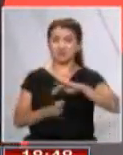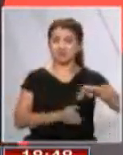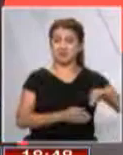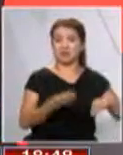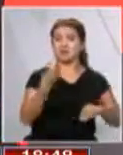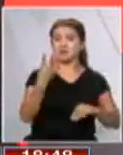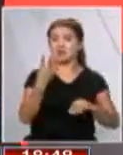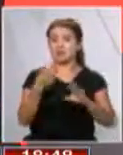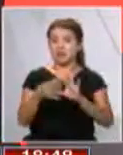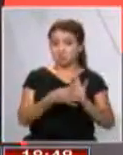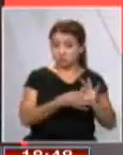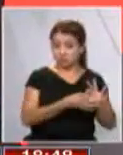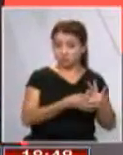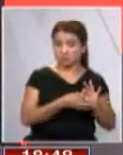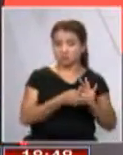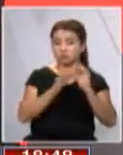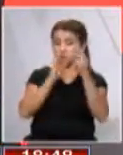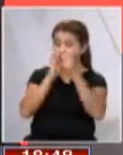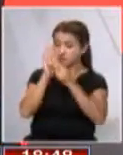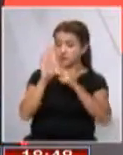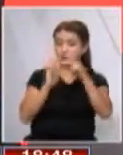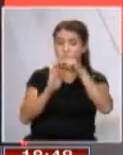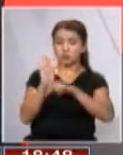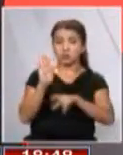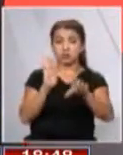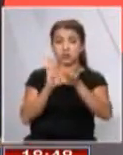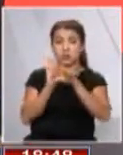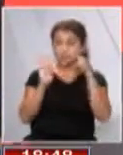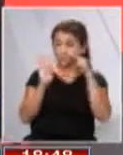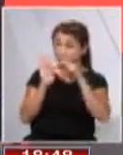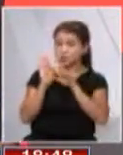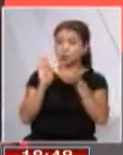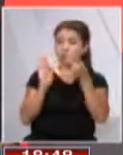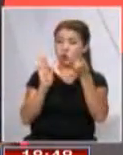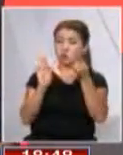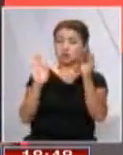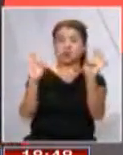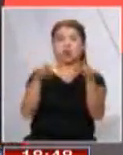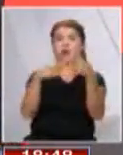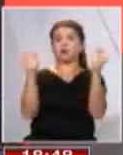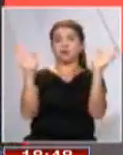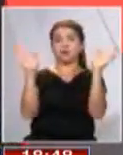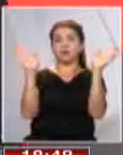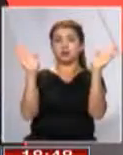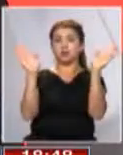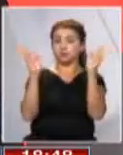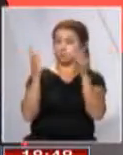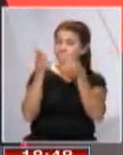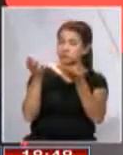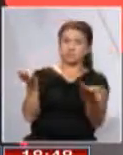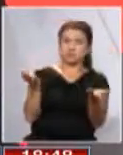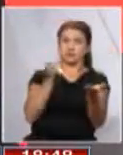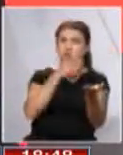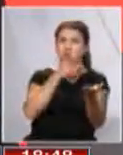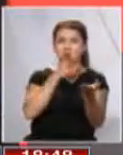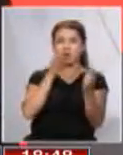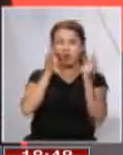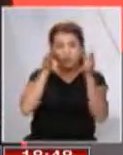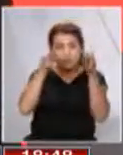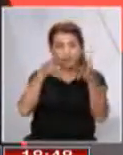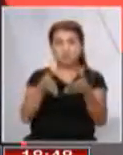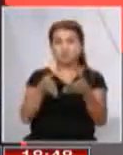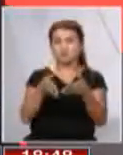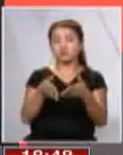tres causales que cuando uno lee el proyecto de ley se da cuenta que queda muy abierto en nuestros temas y por eso uno se da cuenta que no solamente